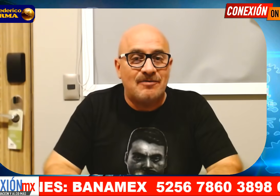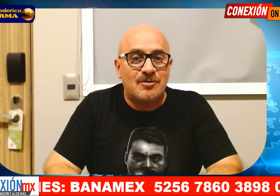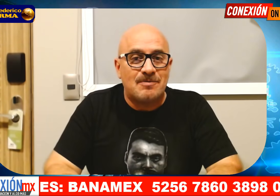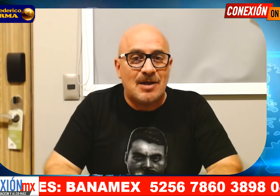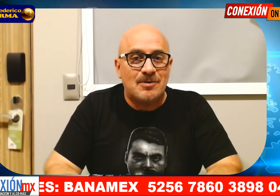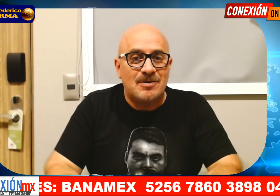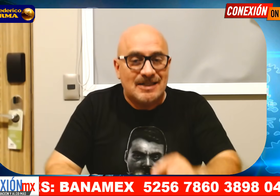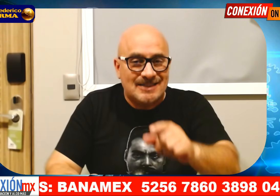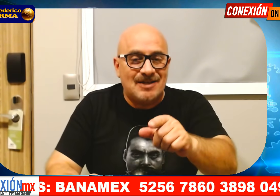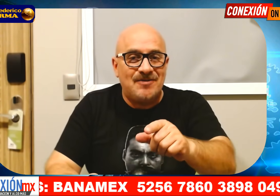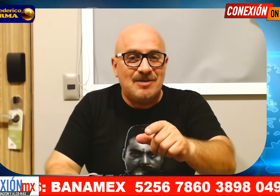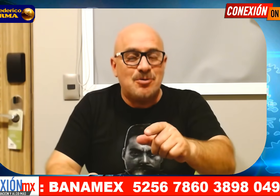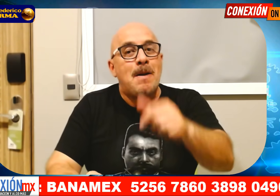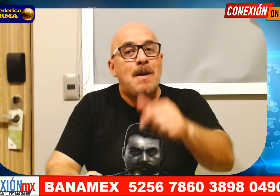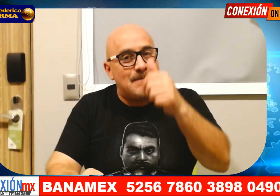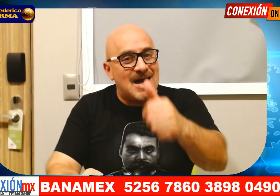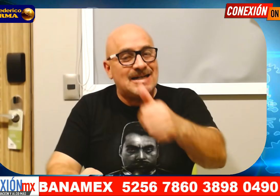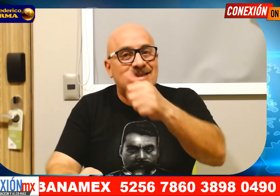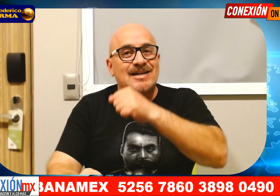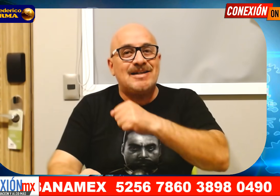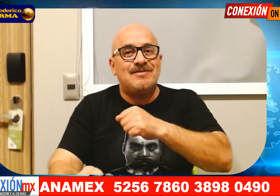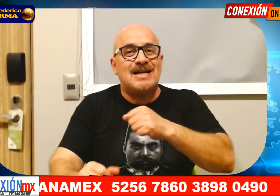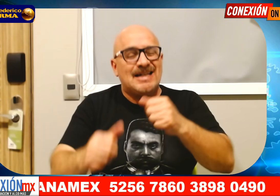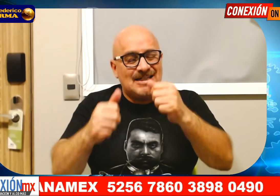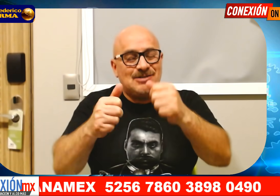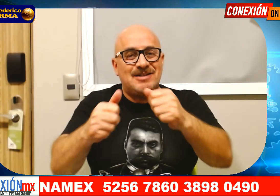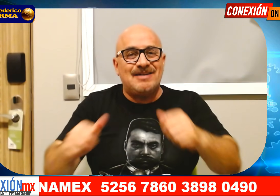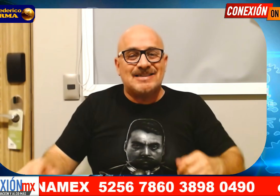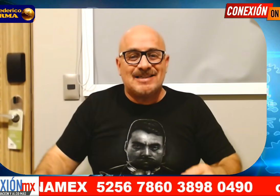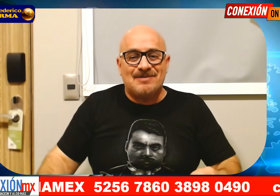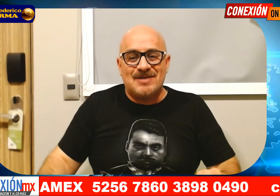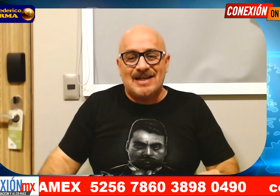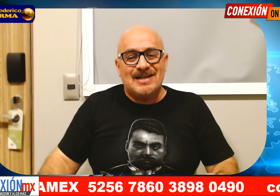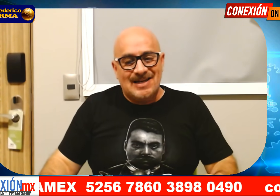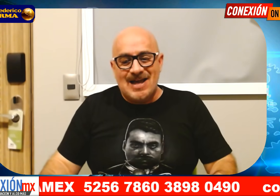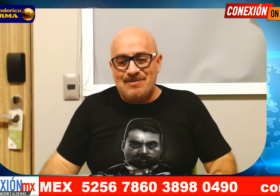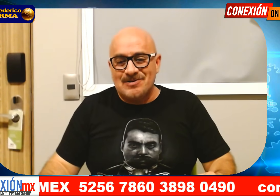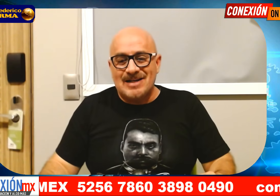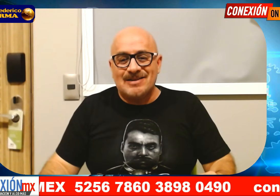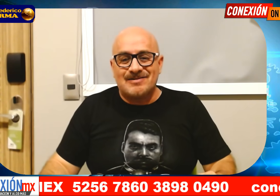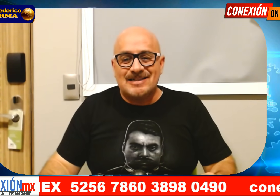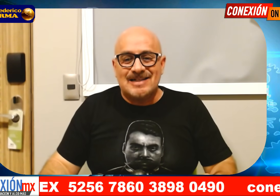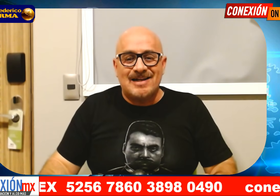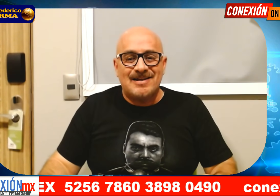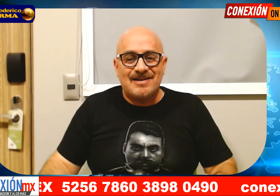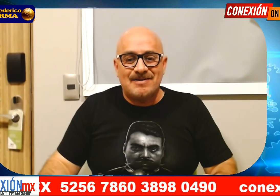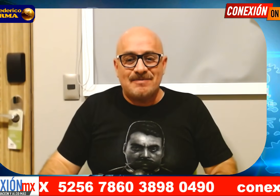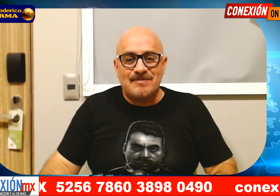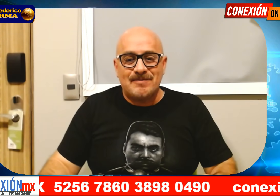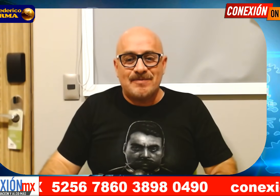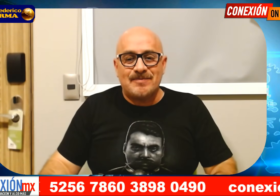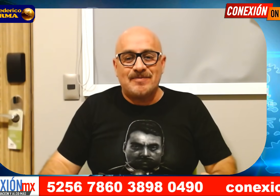mejor informado. Y está en Facebook, manita arriba. Suscríbase también. Vámonos riendo, raza.